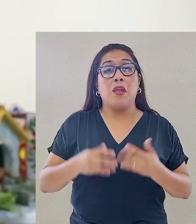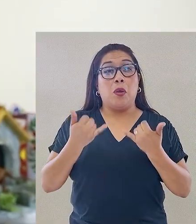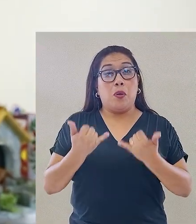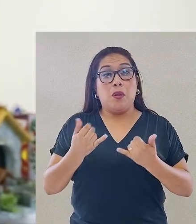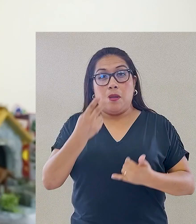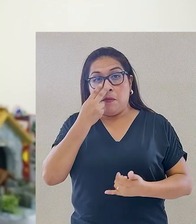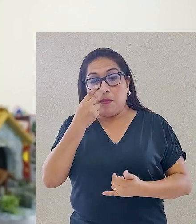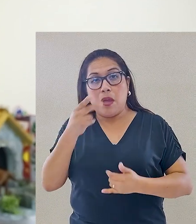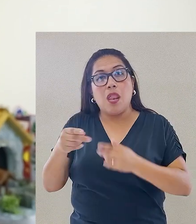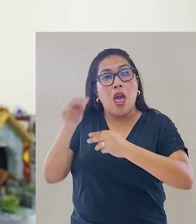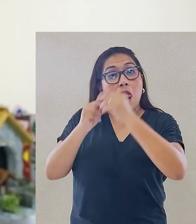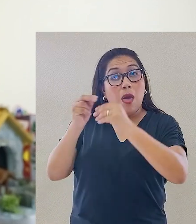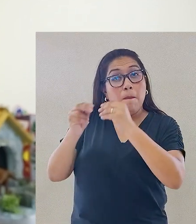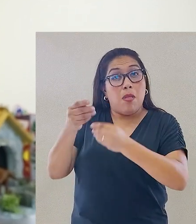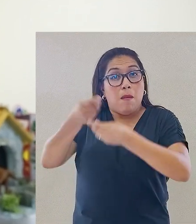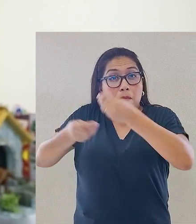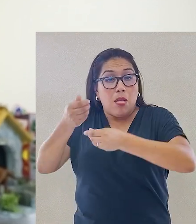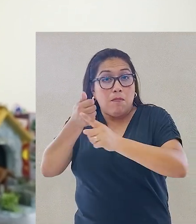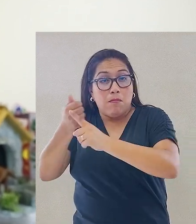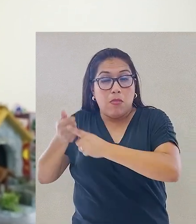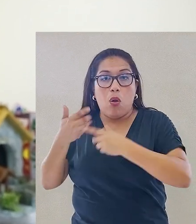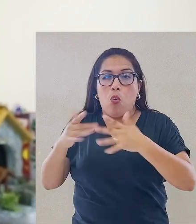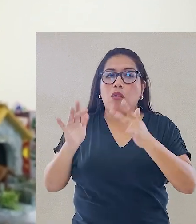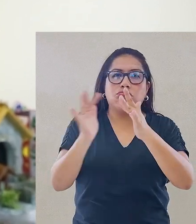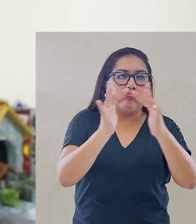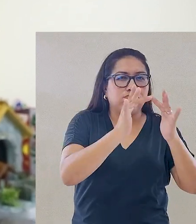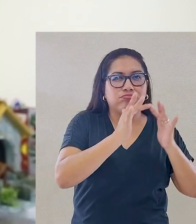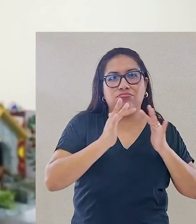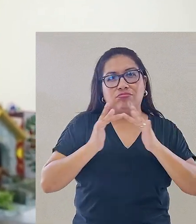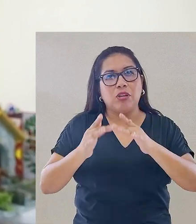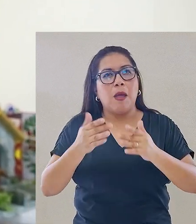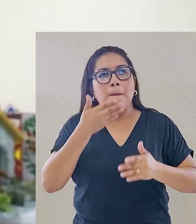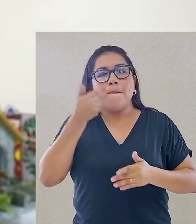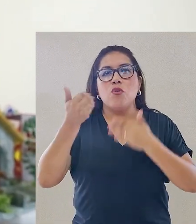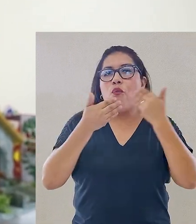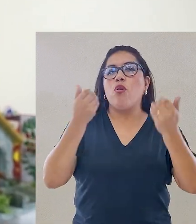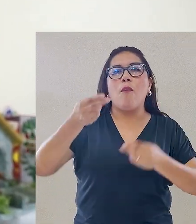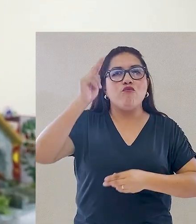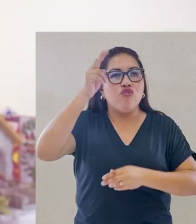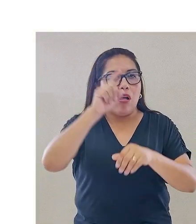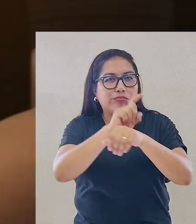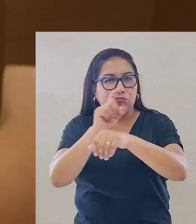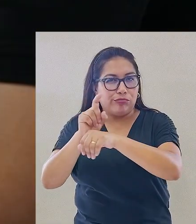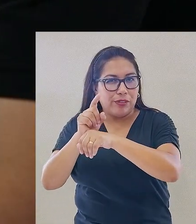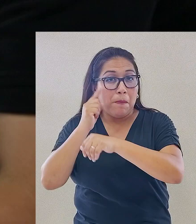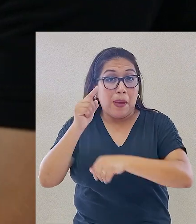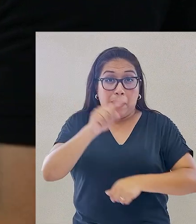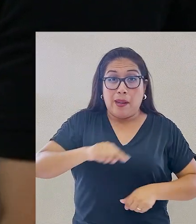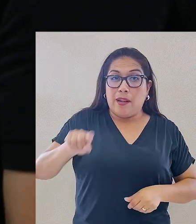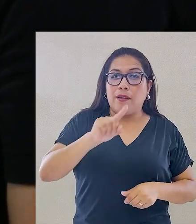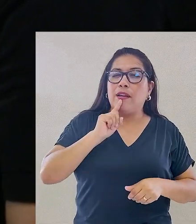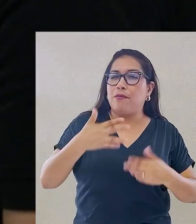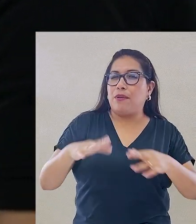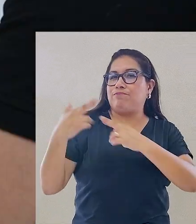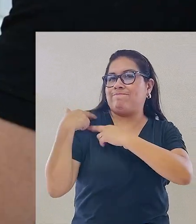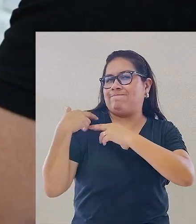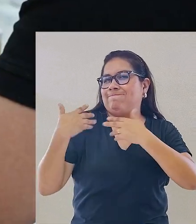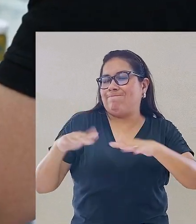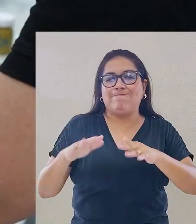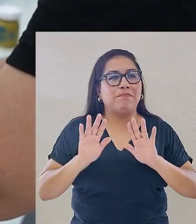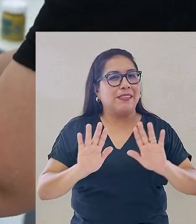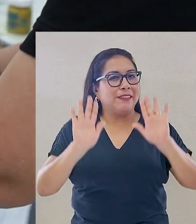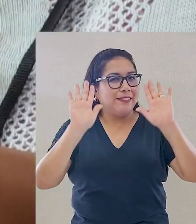Y lo bueno que las emprendedoras son tan geniales por los contactos que tienen, se han conseguido la mejor profesora, ¿no? Para ellas es toda una